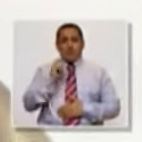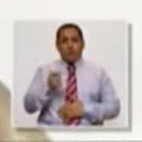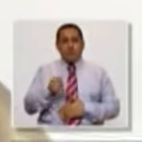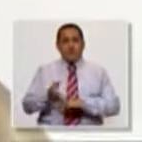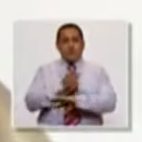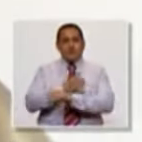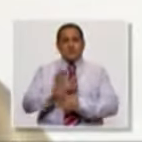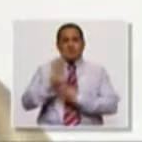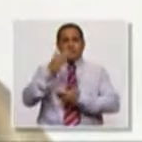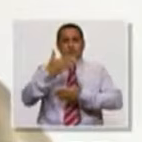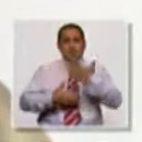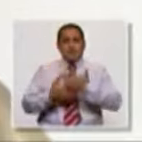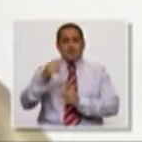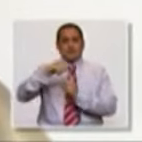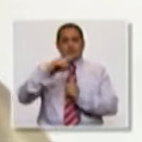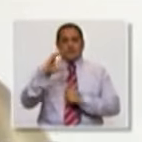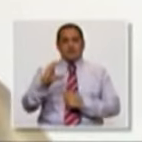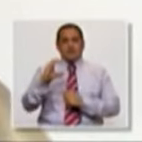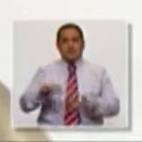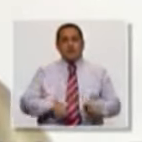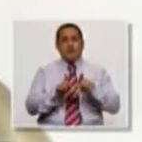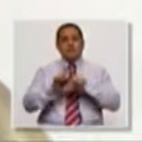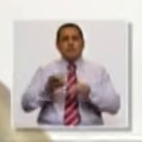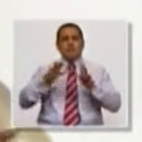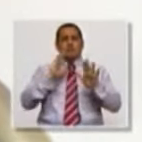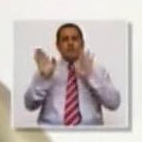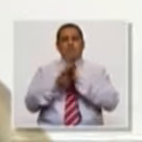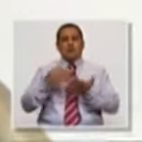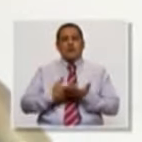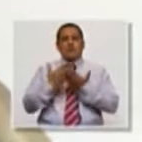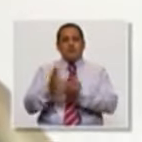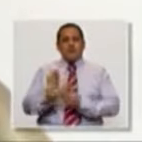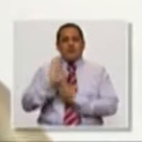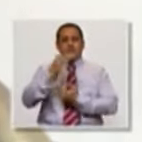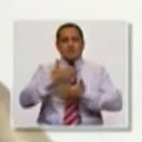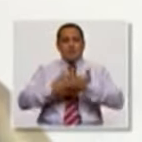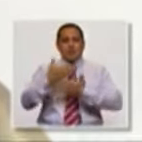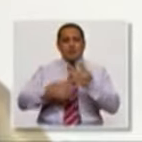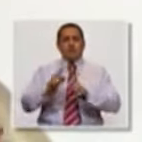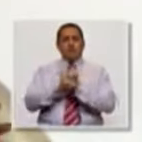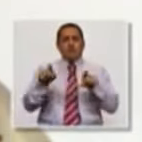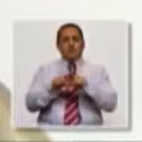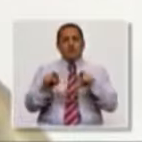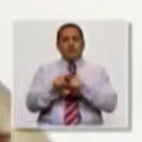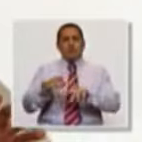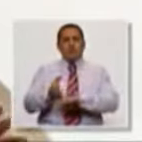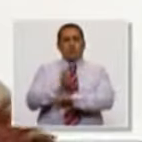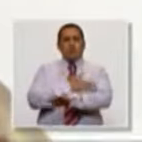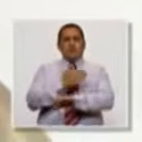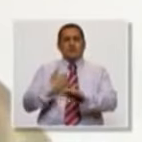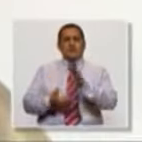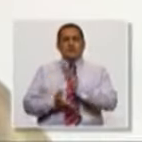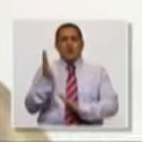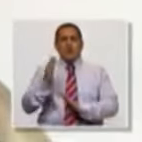que presente un recurso ante el Tribunal Constitucional, por lo menos que fundamente su recurso. O sea, no es como cuando uno va a